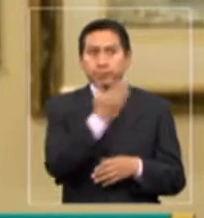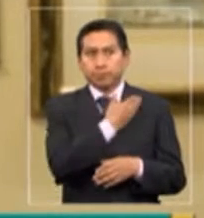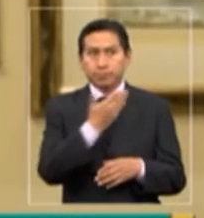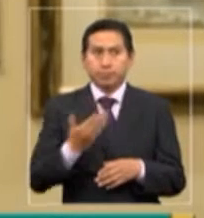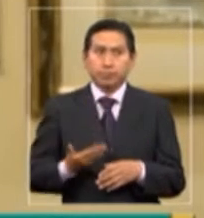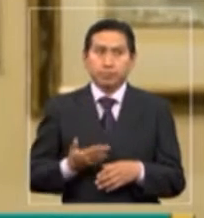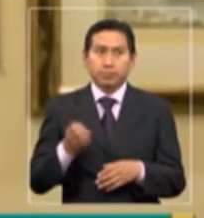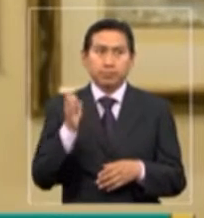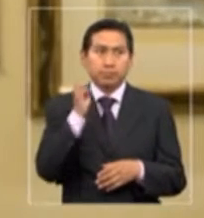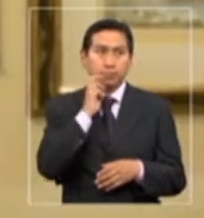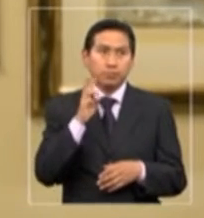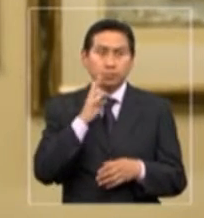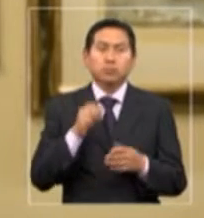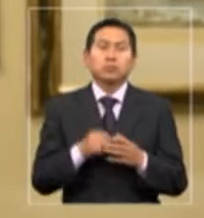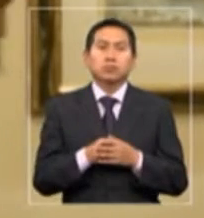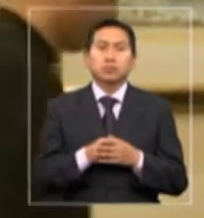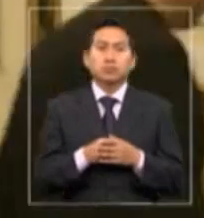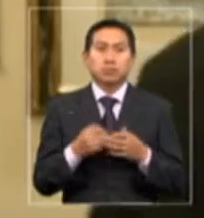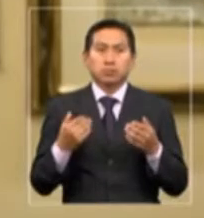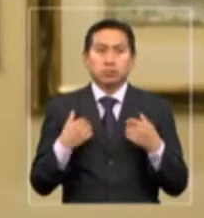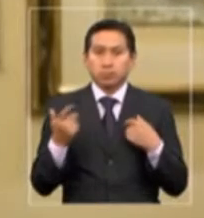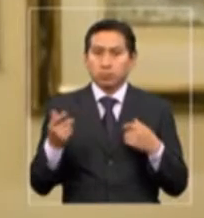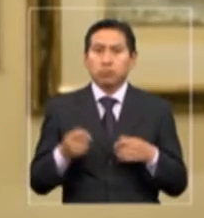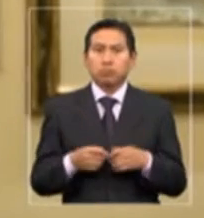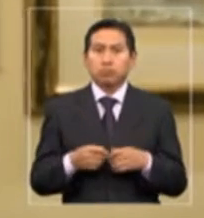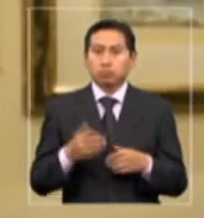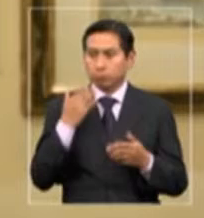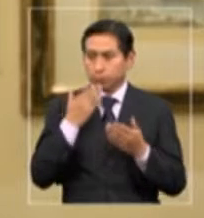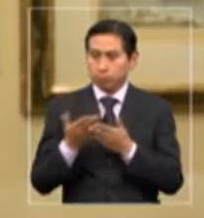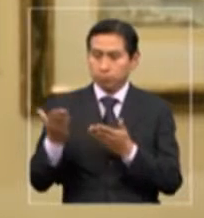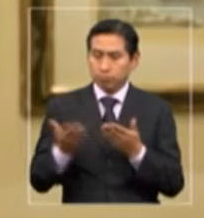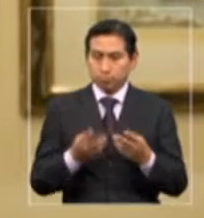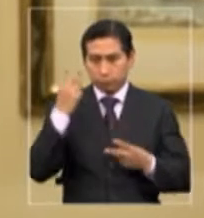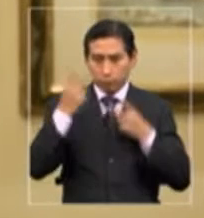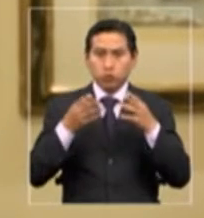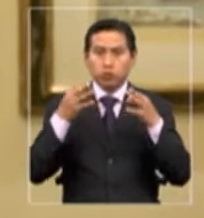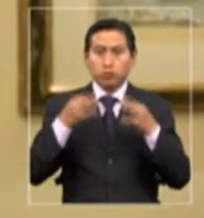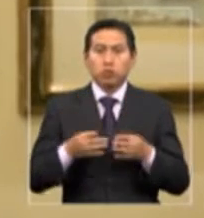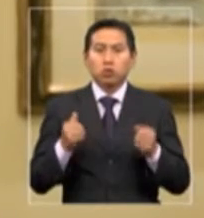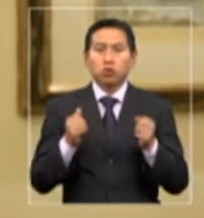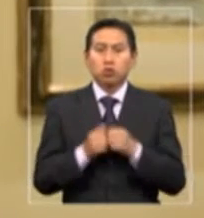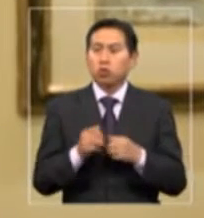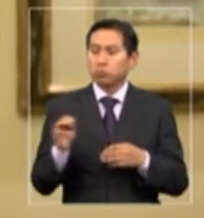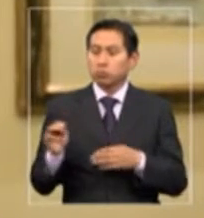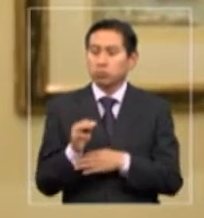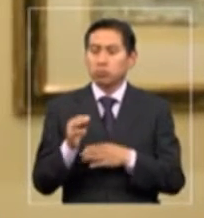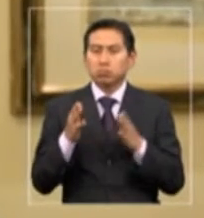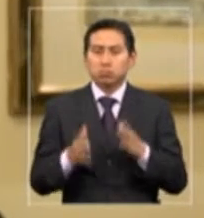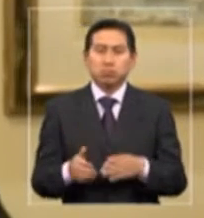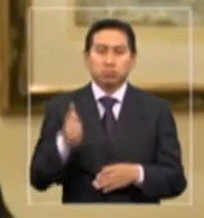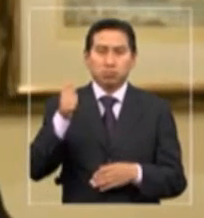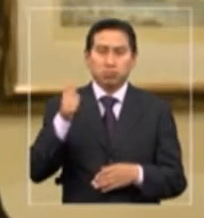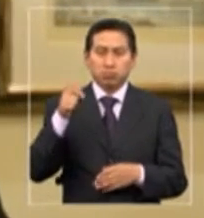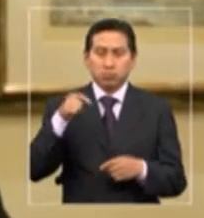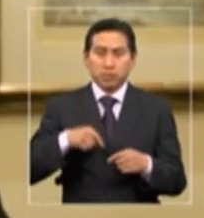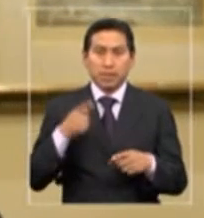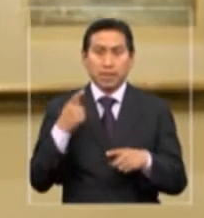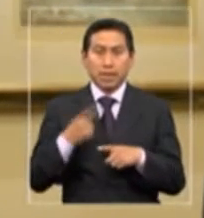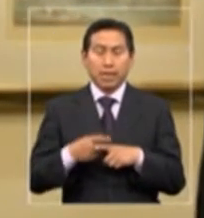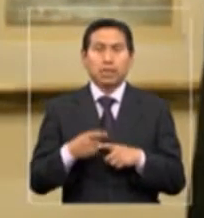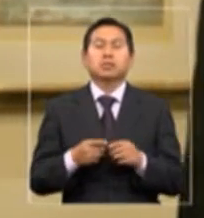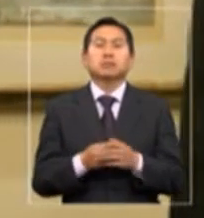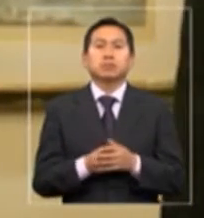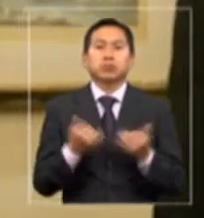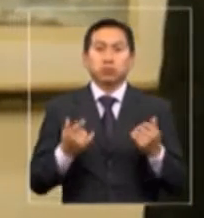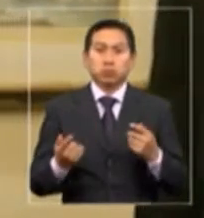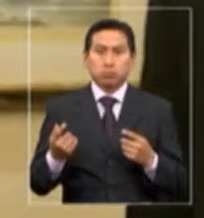Estado Plurinacional va a ser recibido en una visita oficial con el primer ministro de Grecia, Alexis Tsipras. La